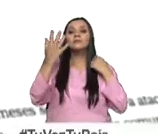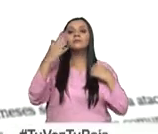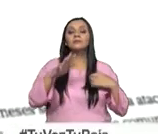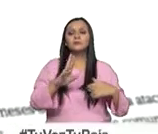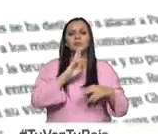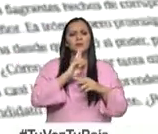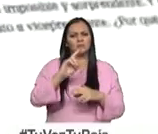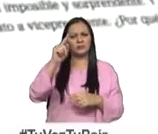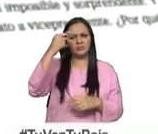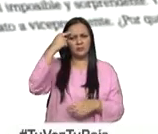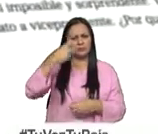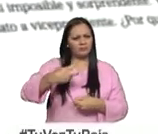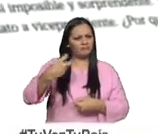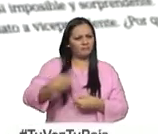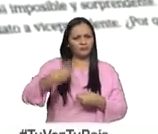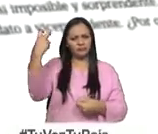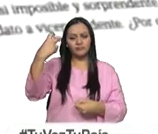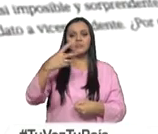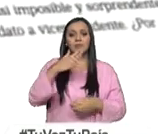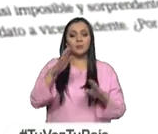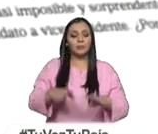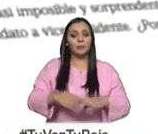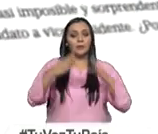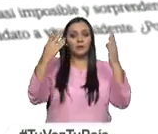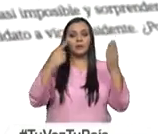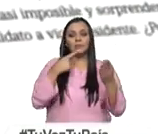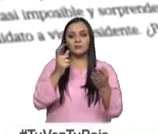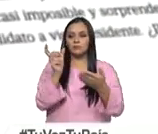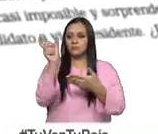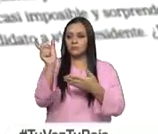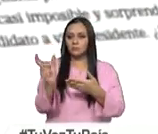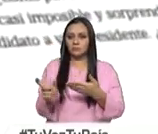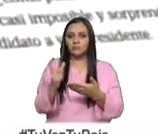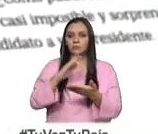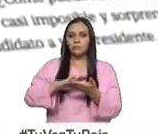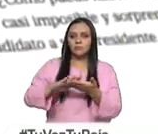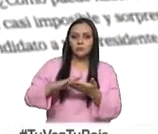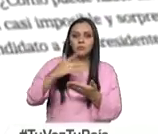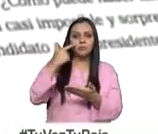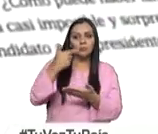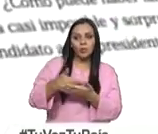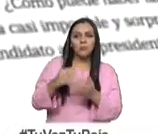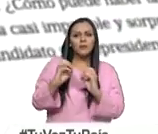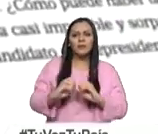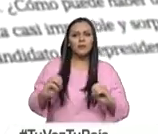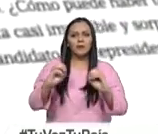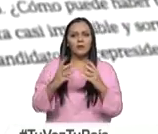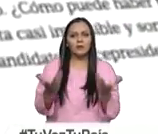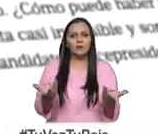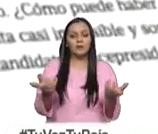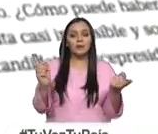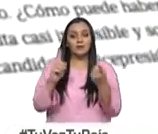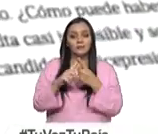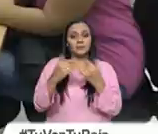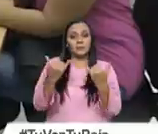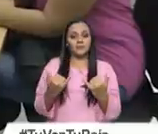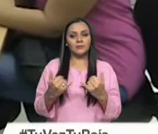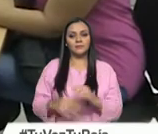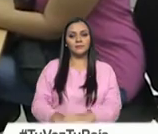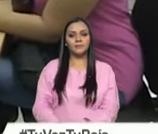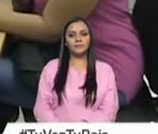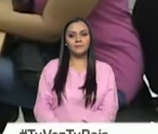respuesta del gobierno ecuatoriano, el rotativo panameño nunca publicó las pruebas que sostuvieran lo dicho en su columna de